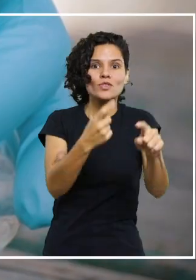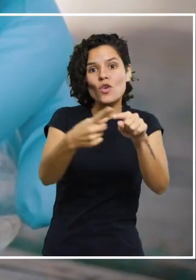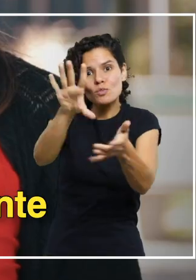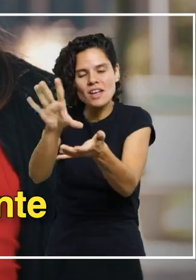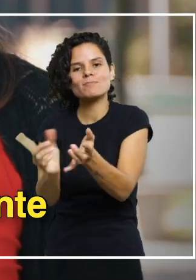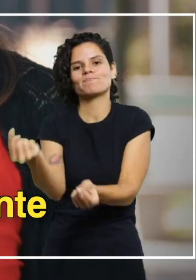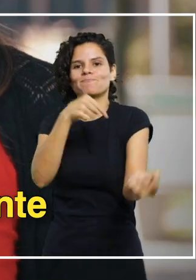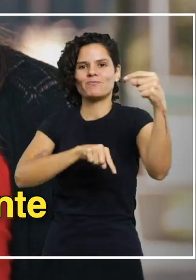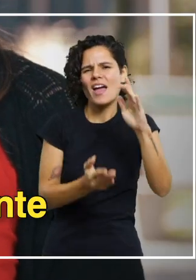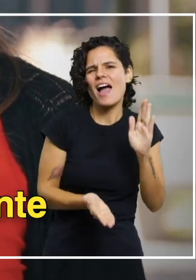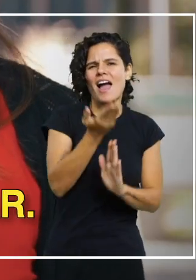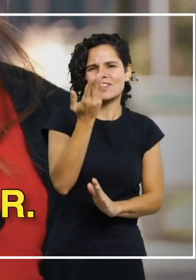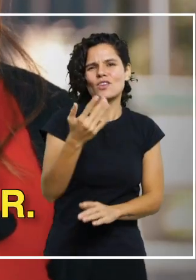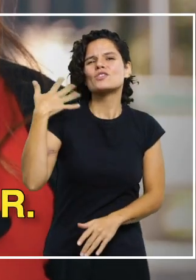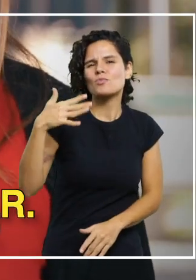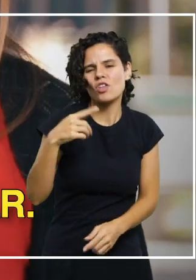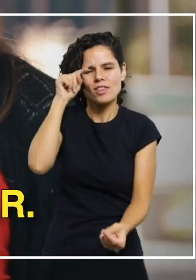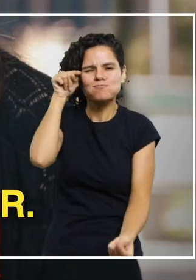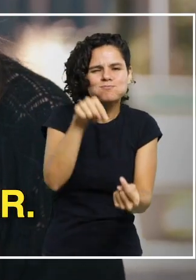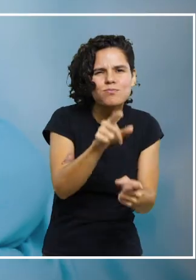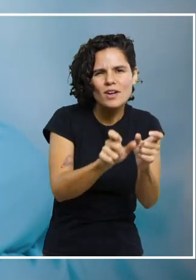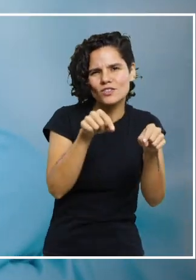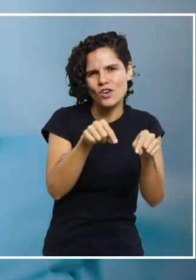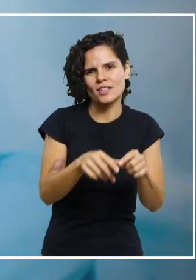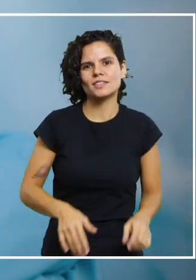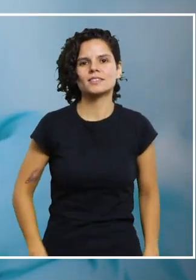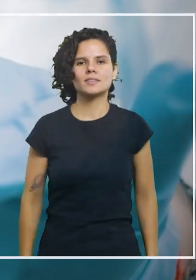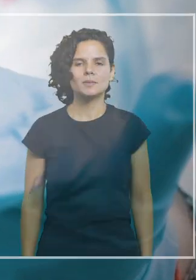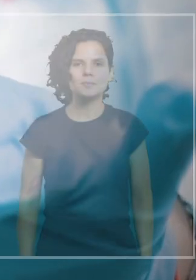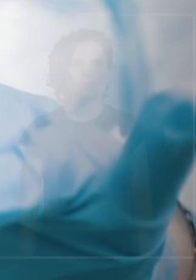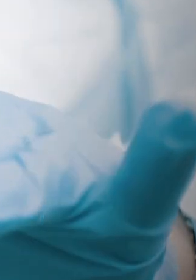de migrantes, entonces también nos parece interesante llegar a este público objetivo con el PAR.